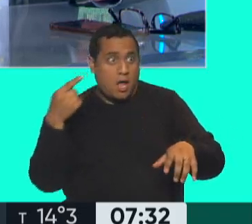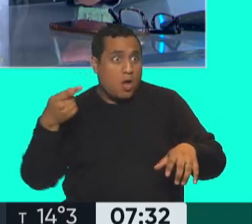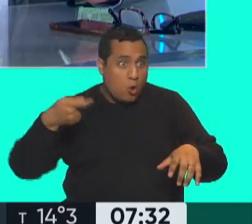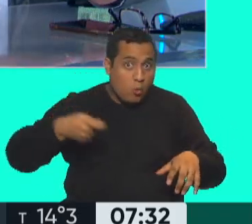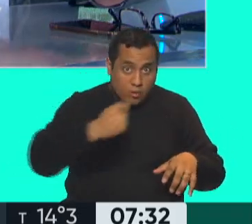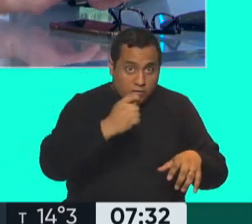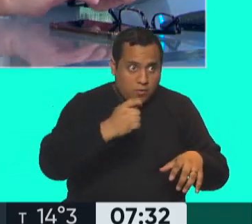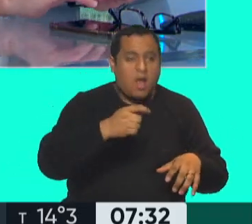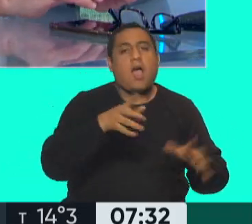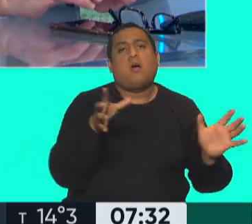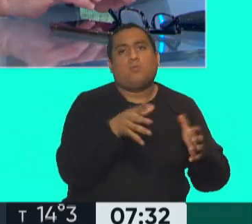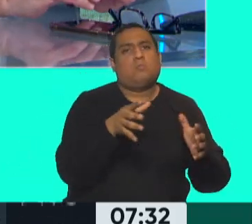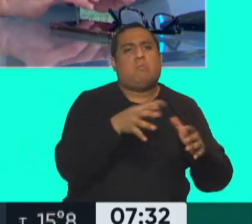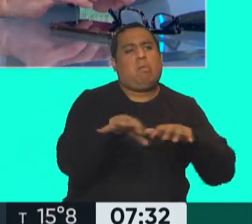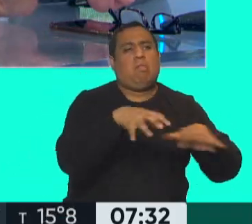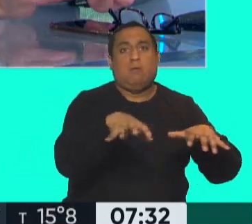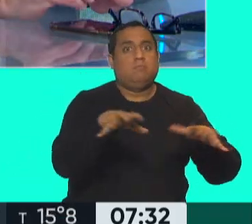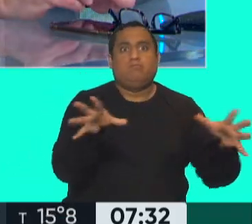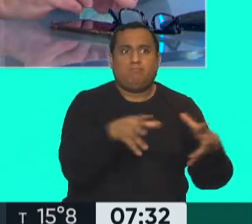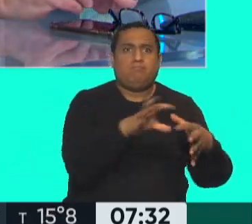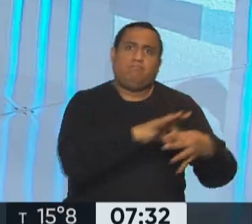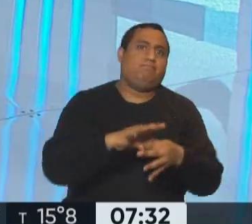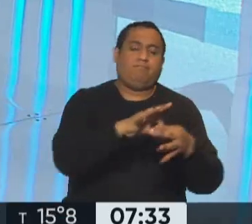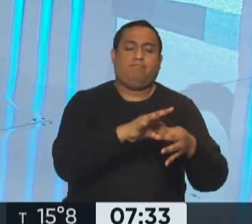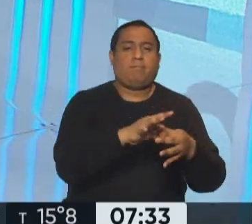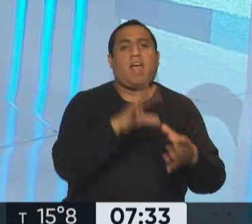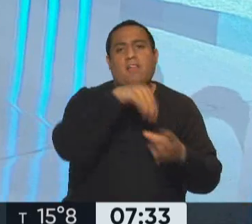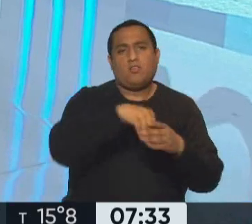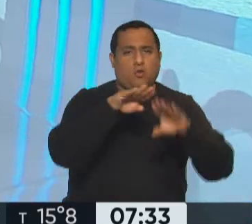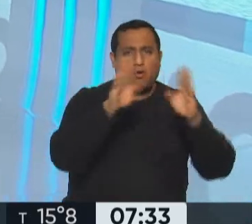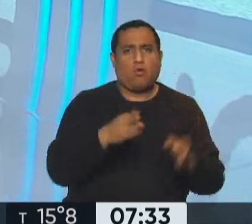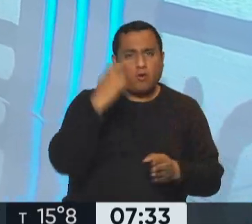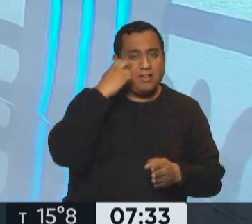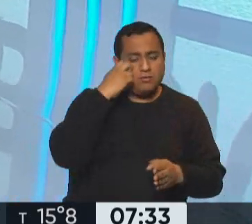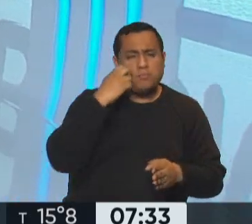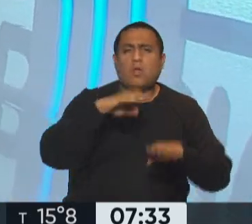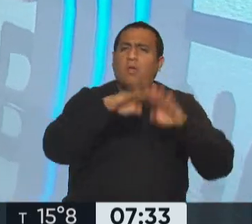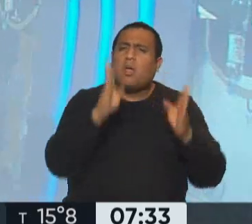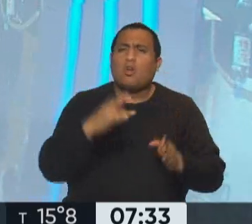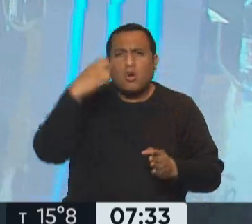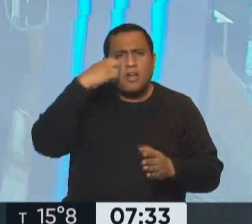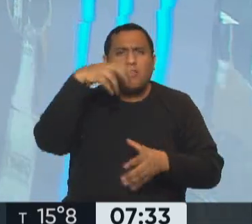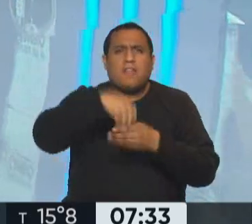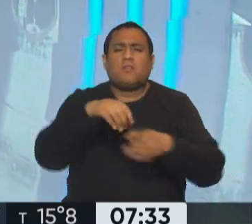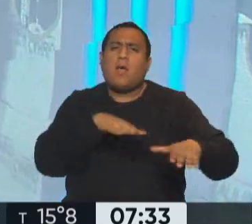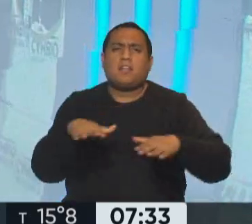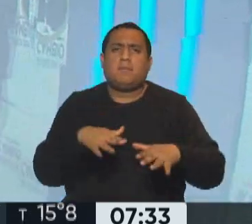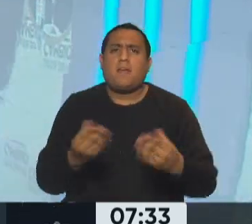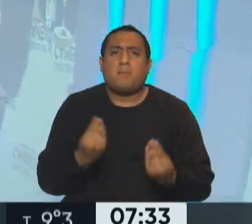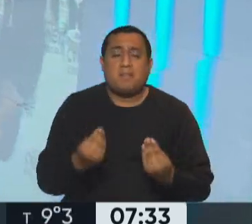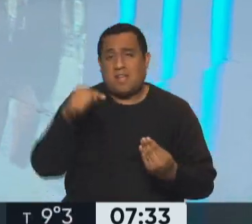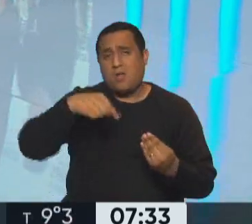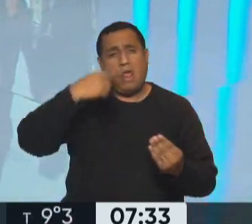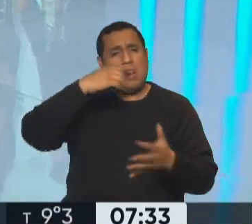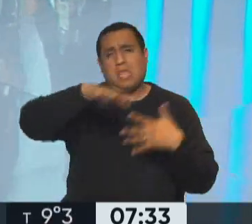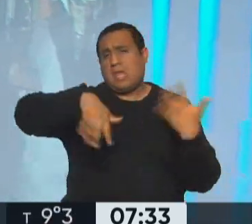unificación del oficialismo en el congreso nacional que pasa en el congreso la actividad del congreso con todo este lío que se